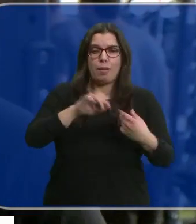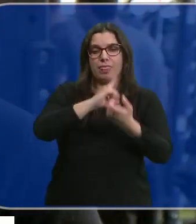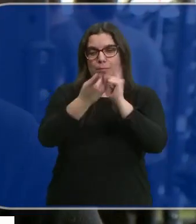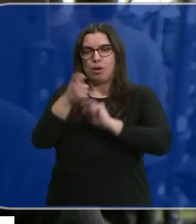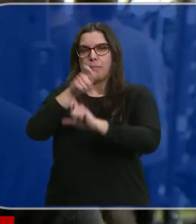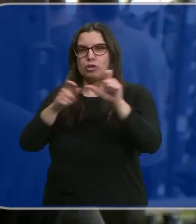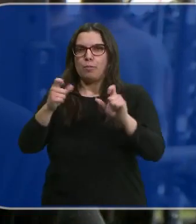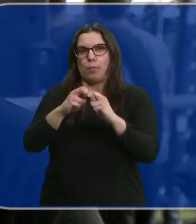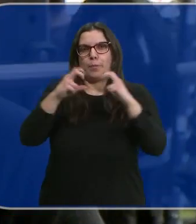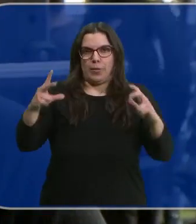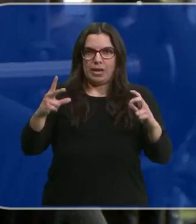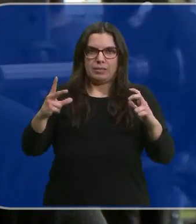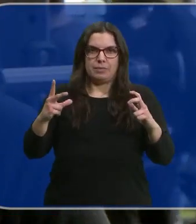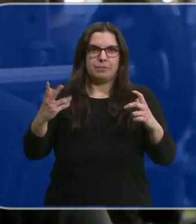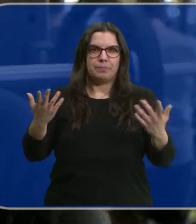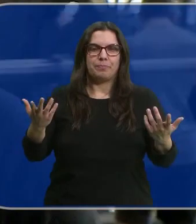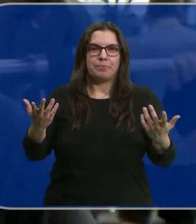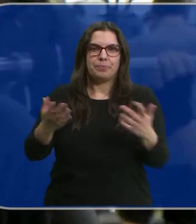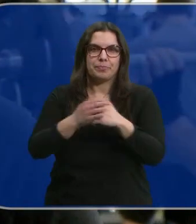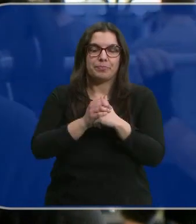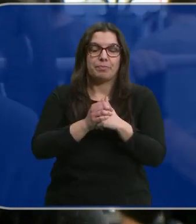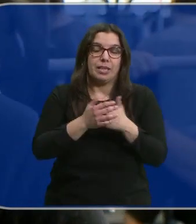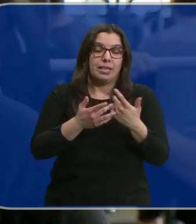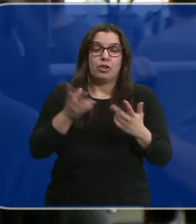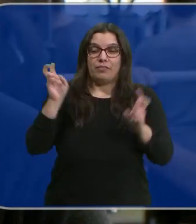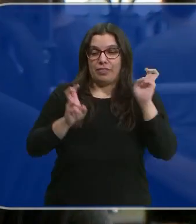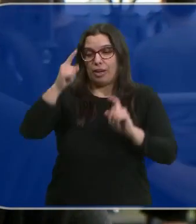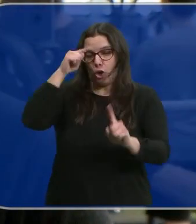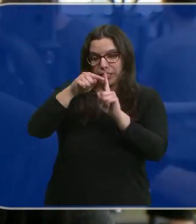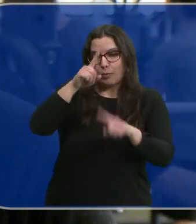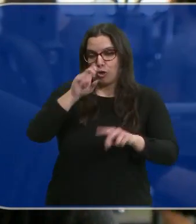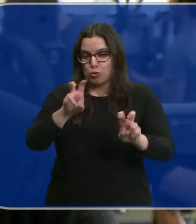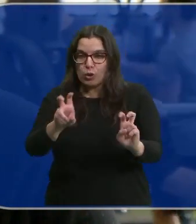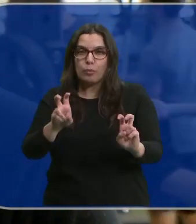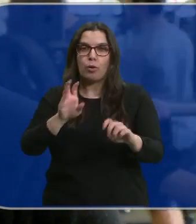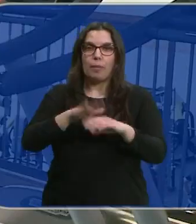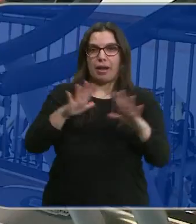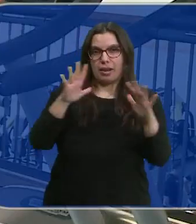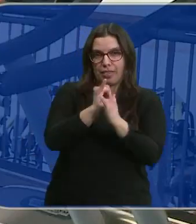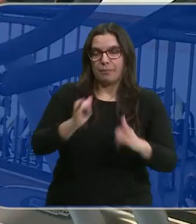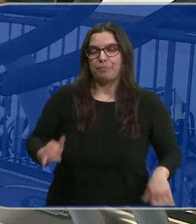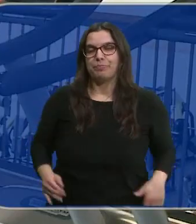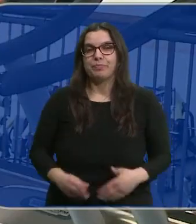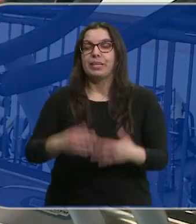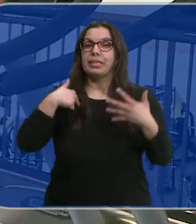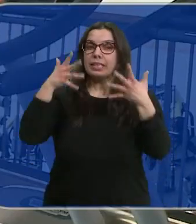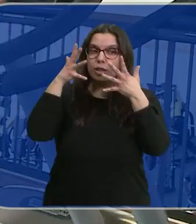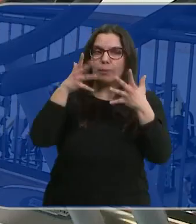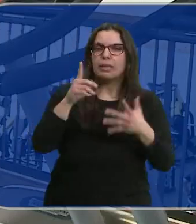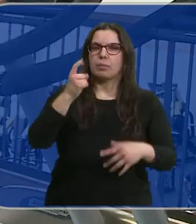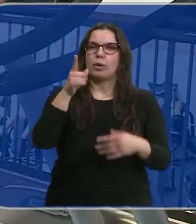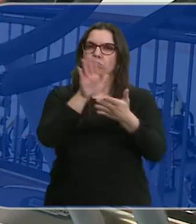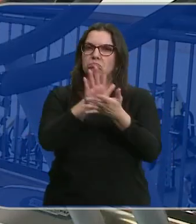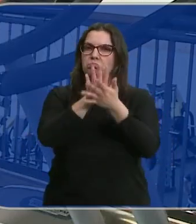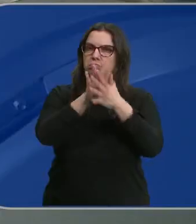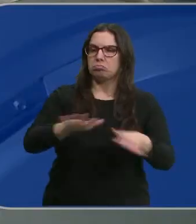que la gente coja un poquito de peso estas Navidades y viene con los propósitos del Año Nuevo a adelgazar. Se recomienda comenzar con